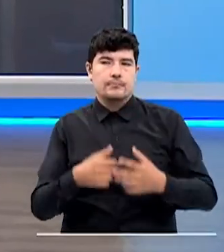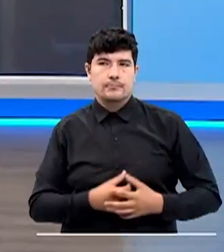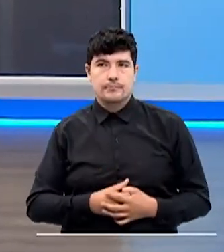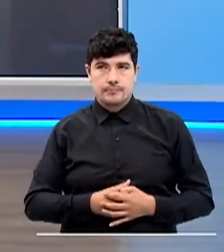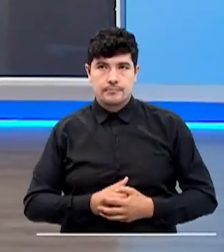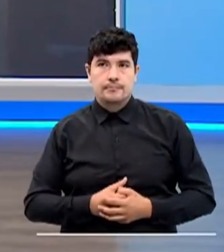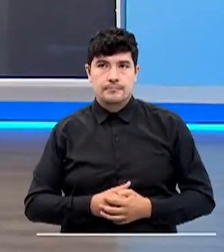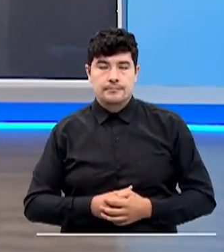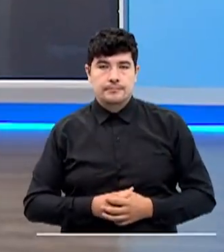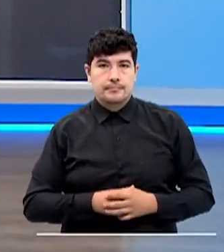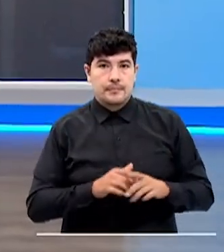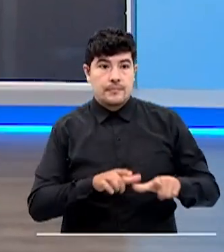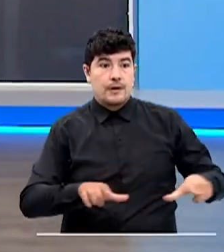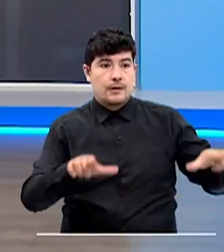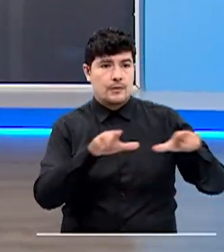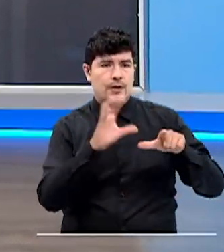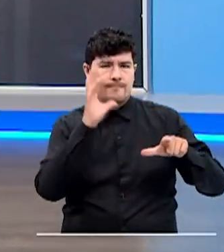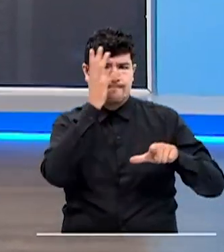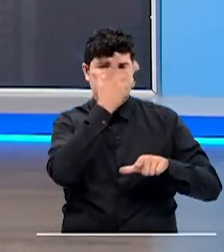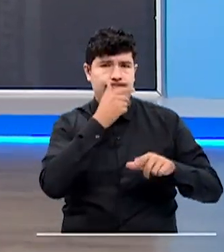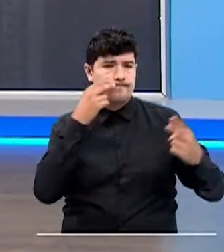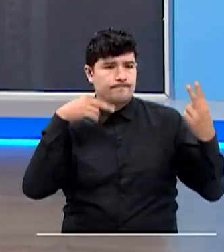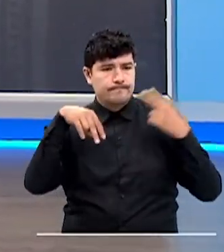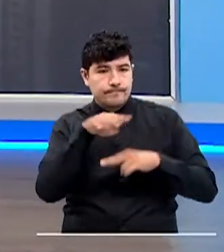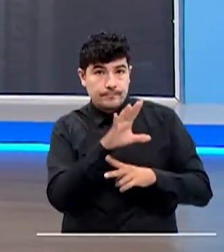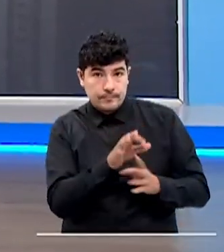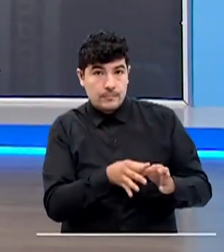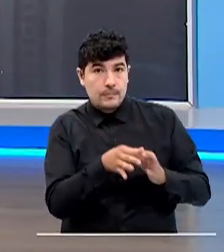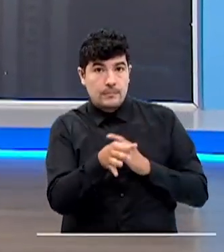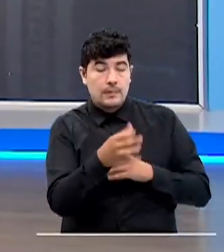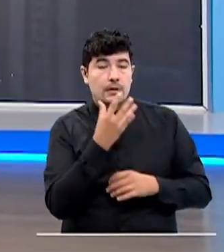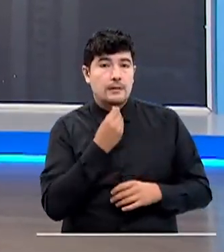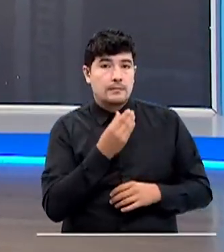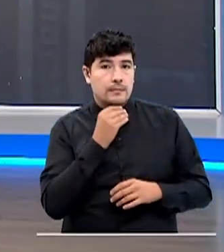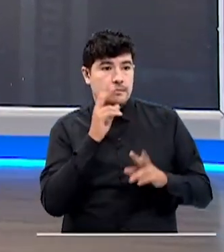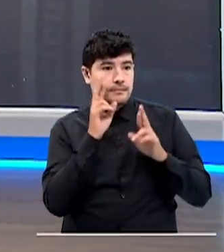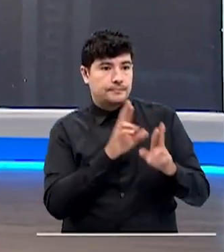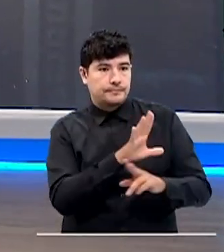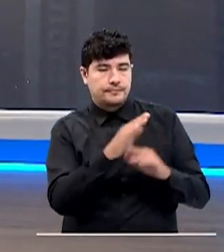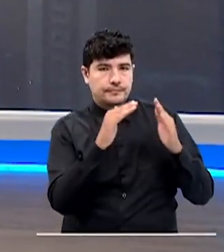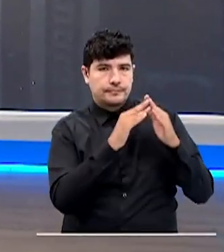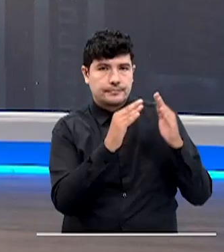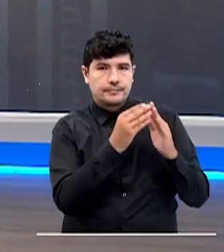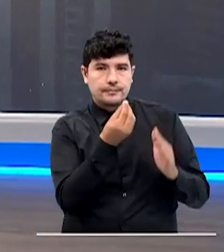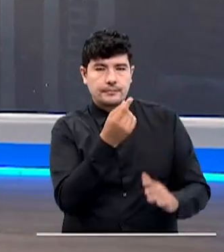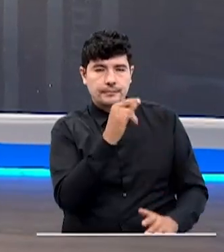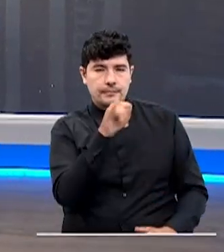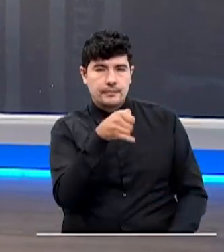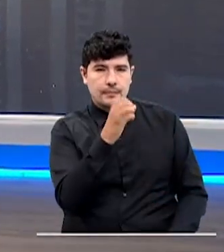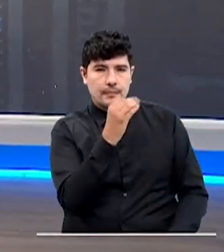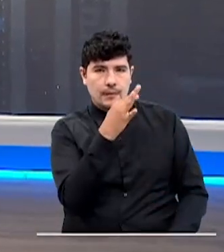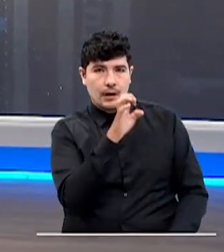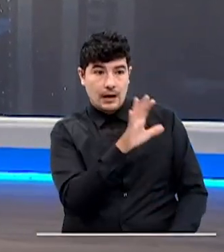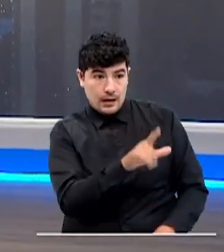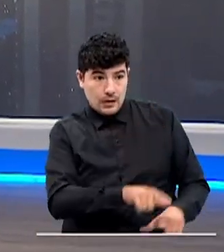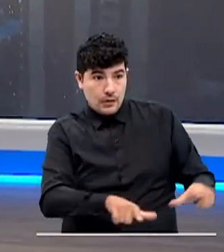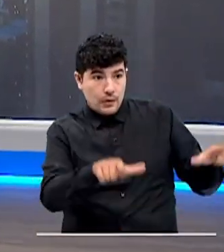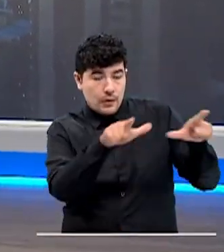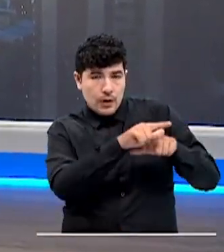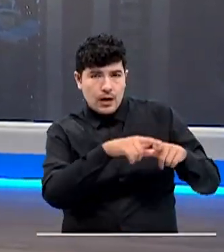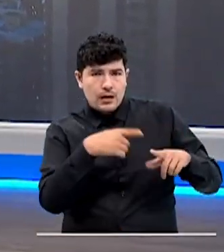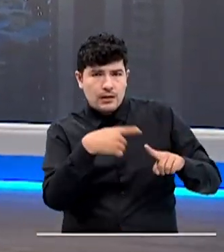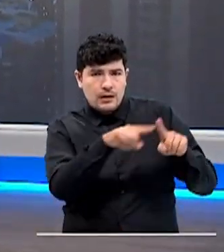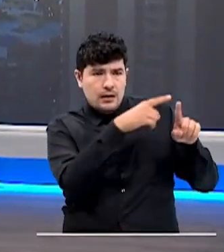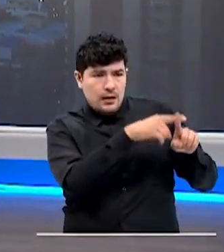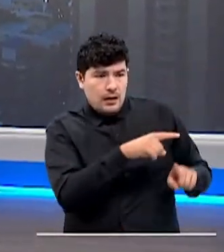Y en los lugares encantadores y turísticos que tiene Zapatoca encontramos la Casa del Quijote, un lugar donde van a encontrar todas